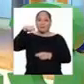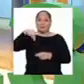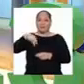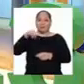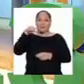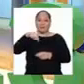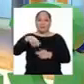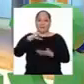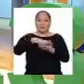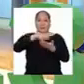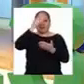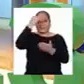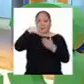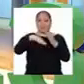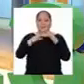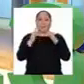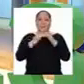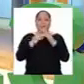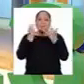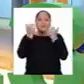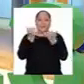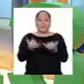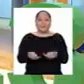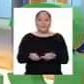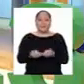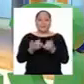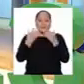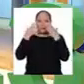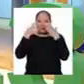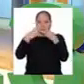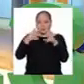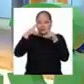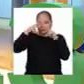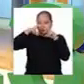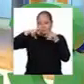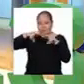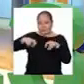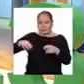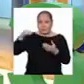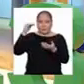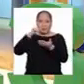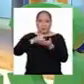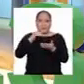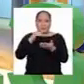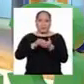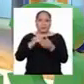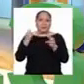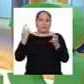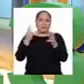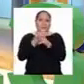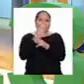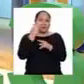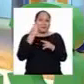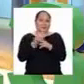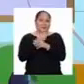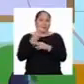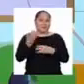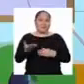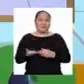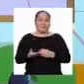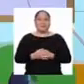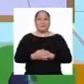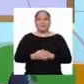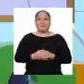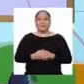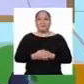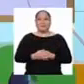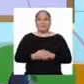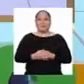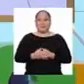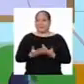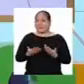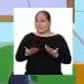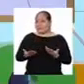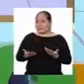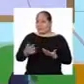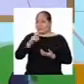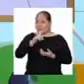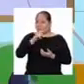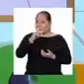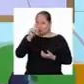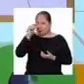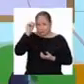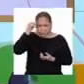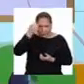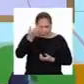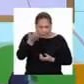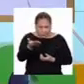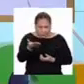Aprendo en casa. El día de hoy nos toca explorar nuevamente el área de matemática. Y no sé si lo